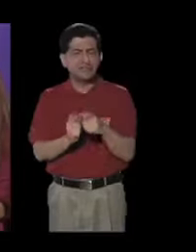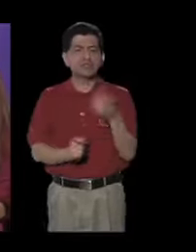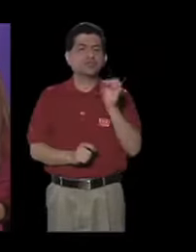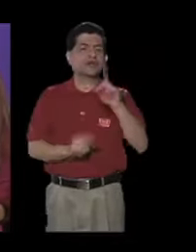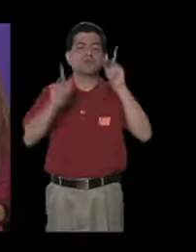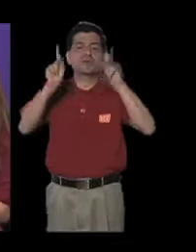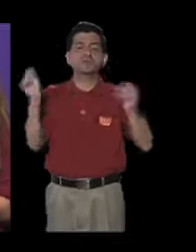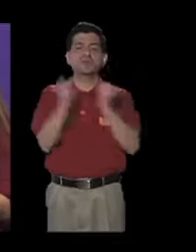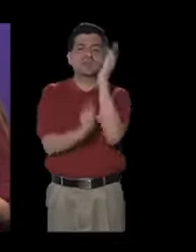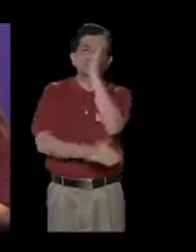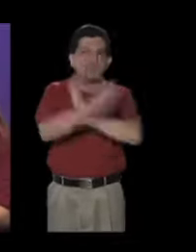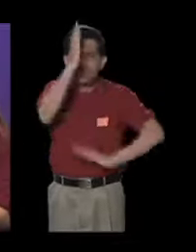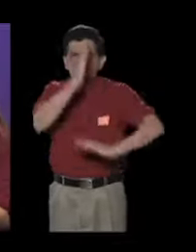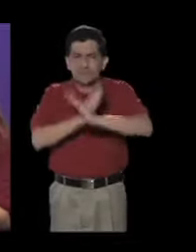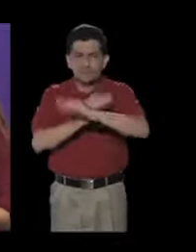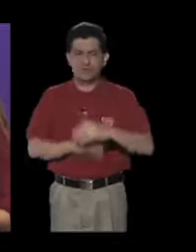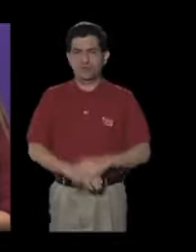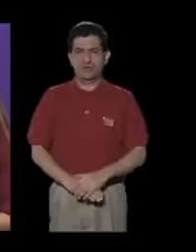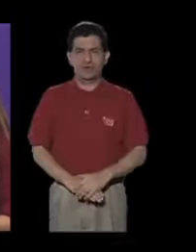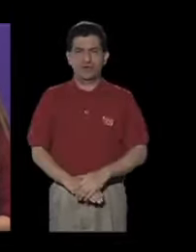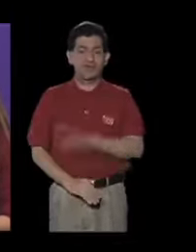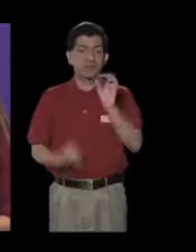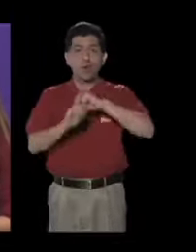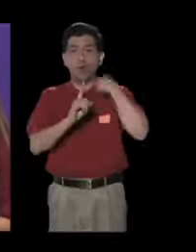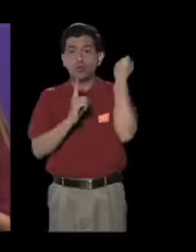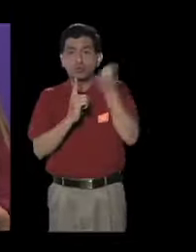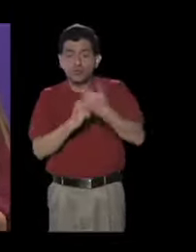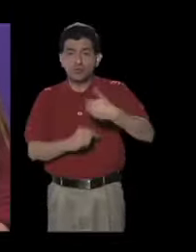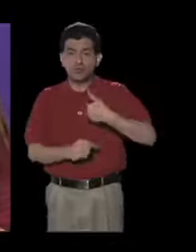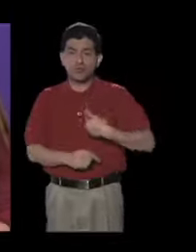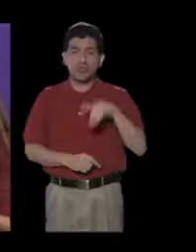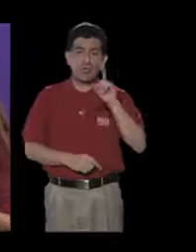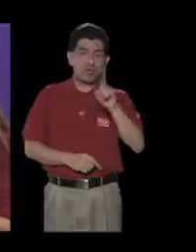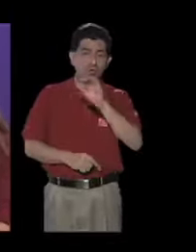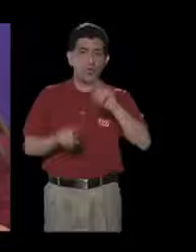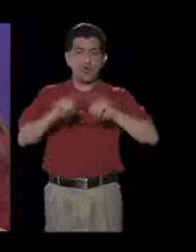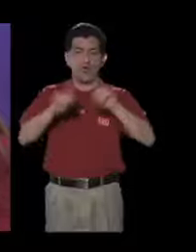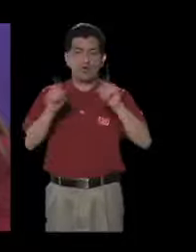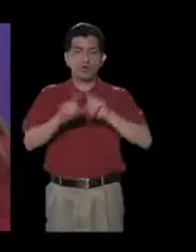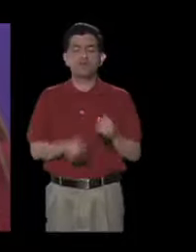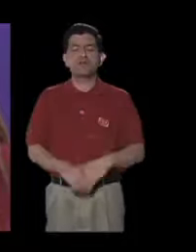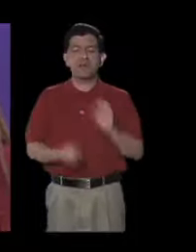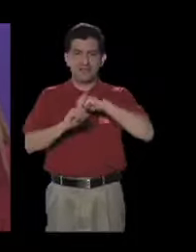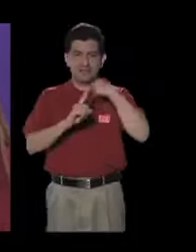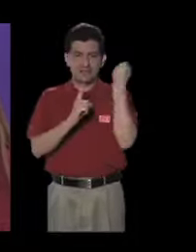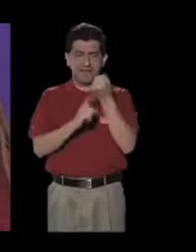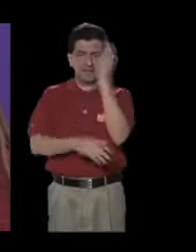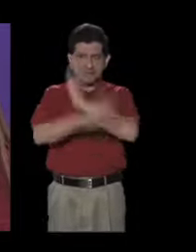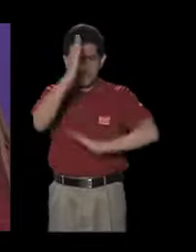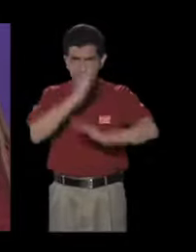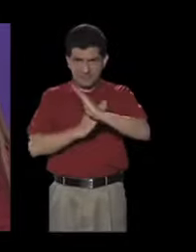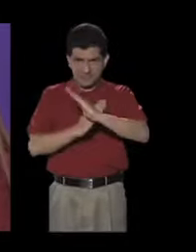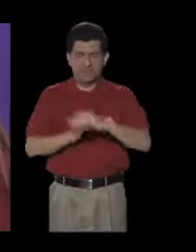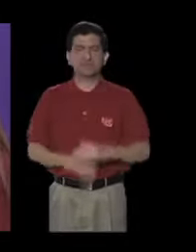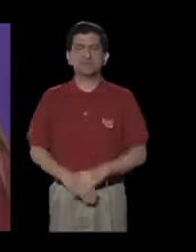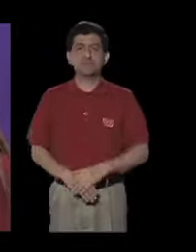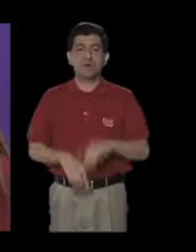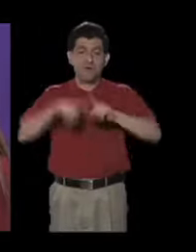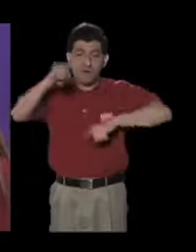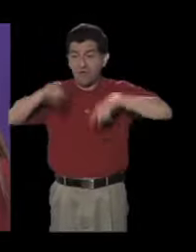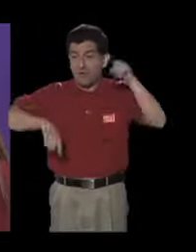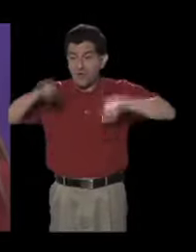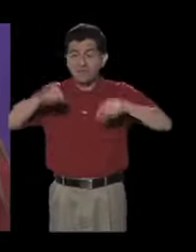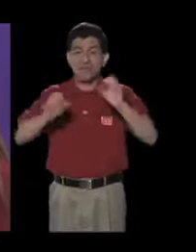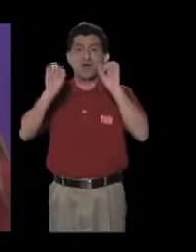certeros sobre dónde están las personas con discapacidad, qué condiciones, si tienen una o varias condiciones de discapacidad y el resto de,